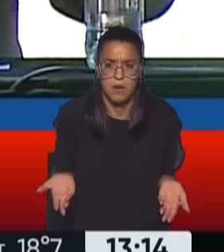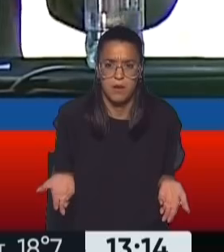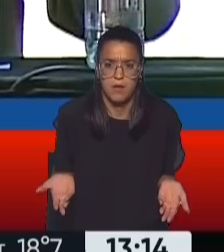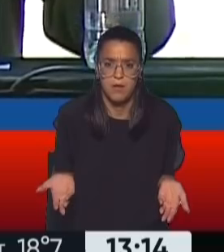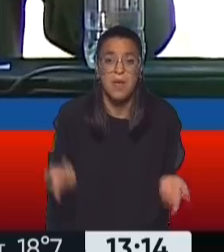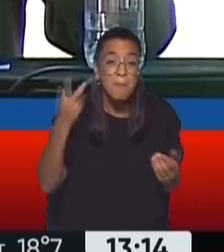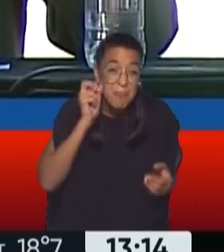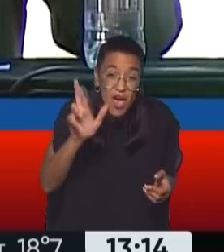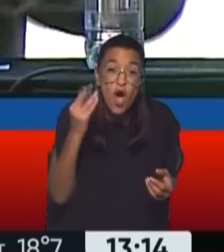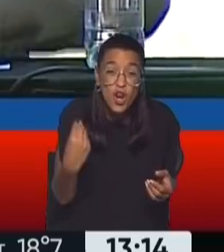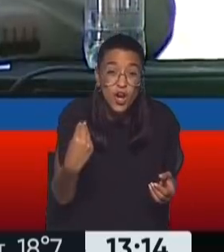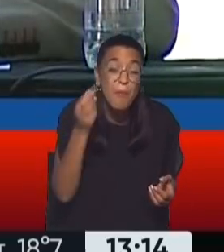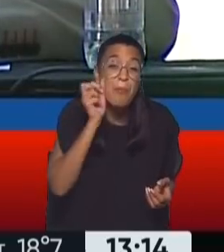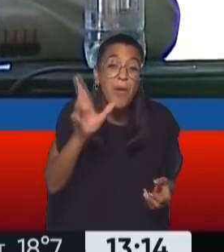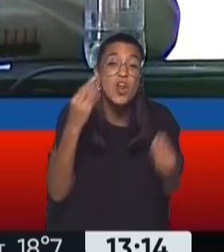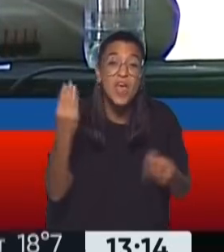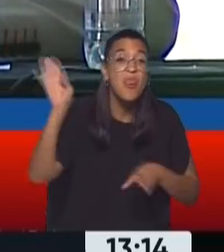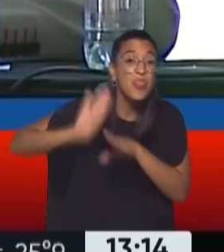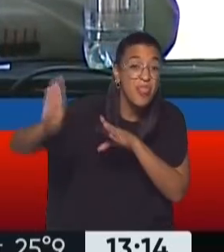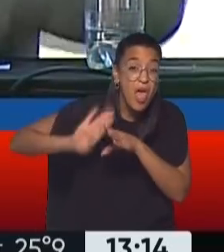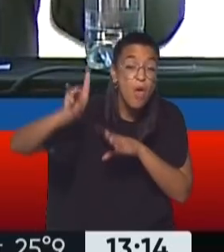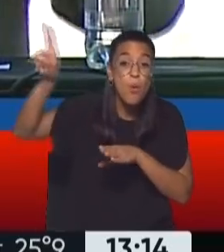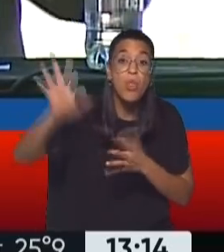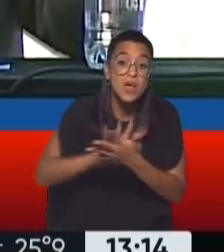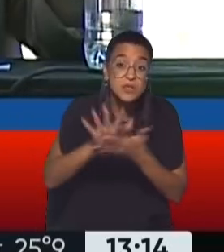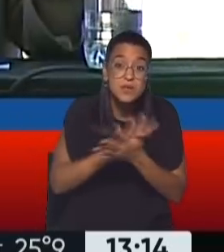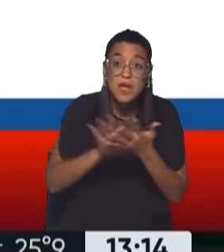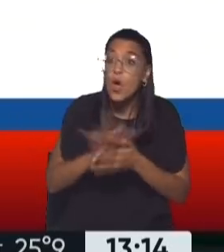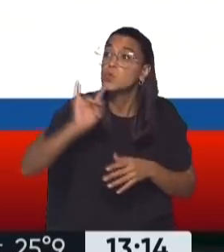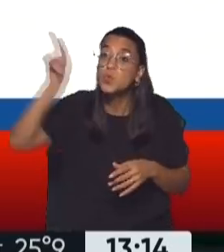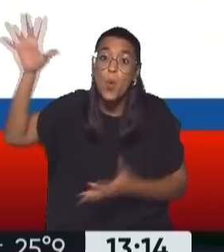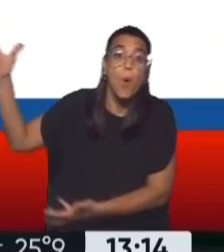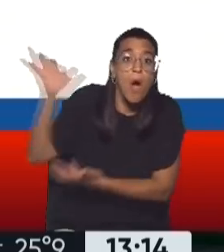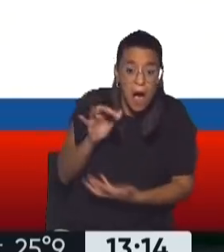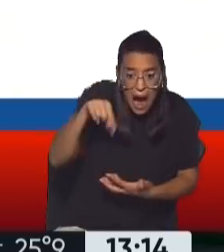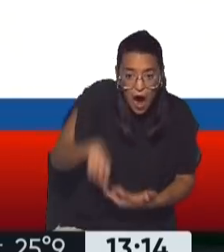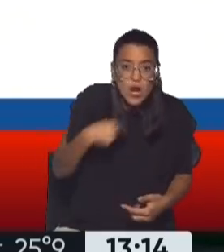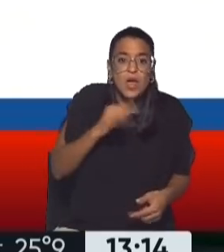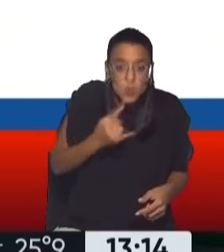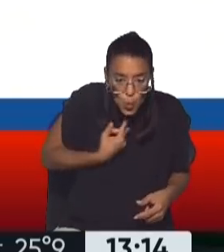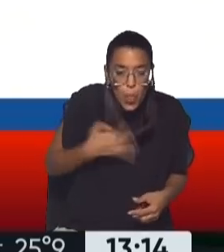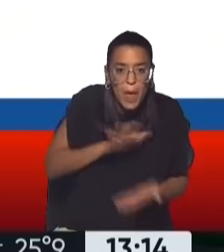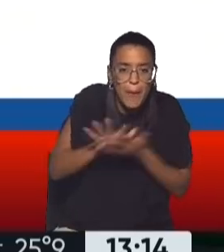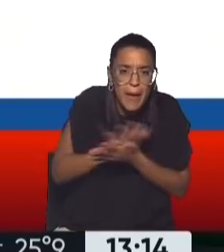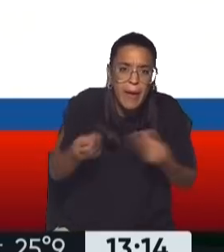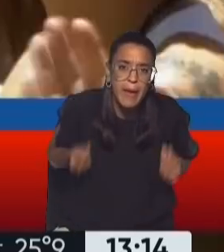Y lo que es peor es que la deuda que piden que arregle son las que ellos tomaron.